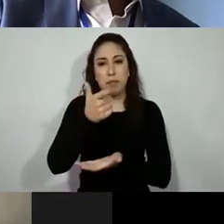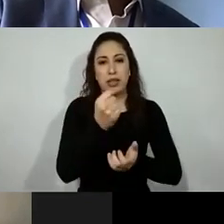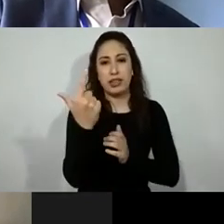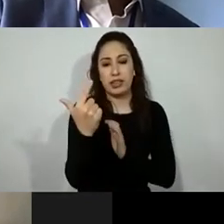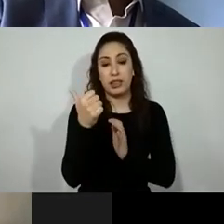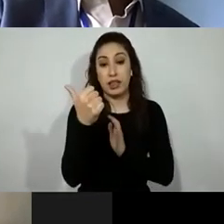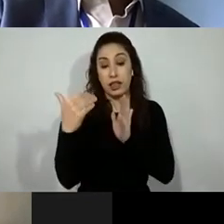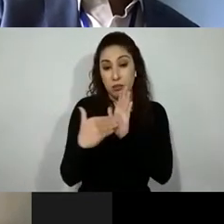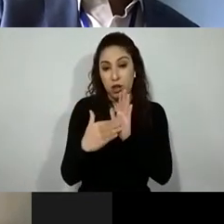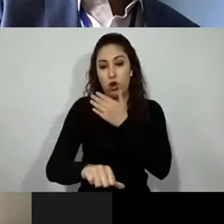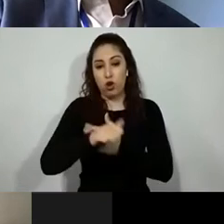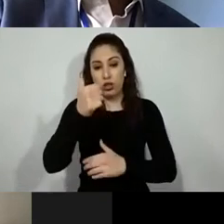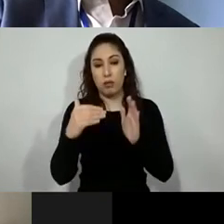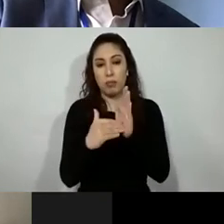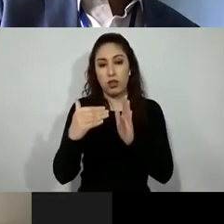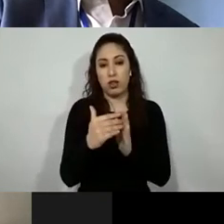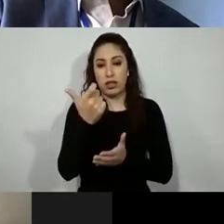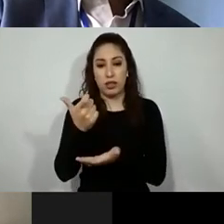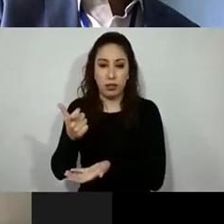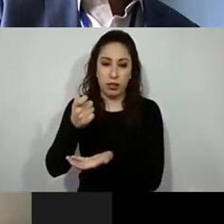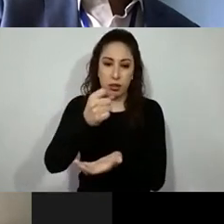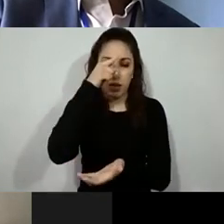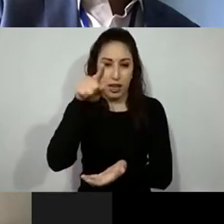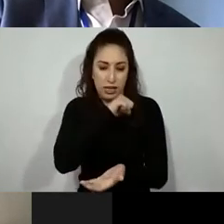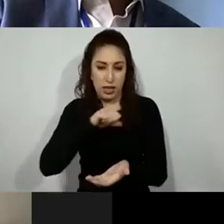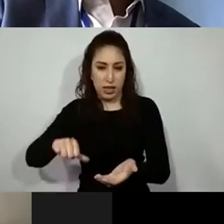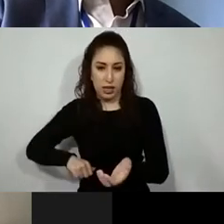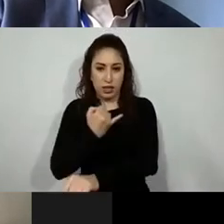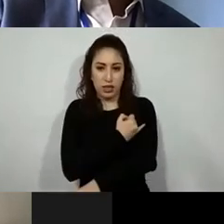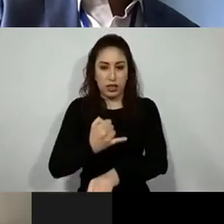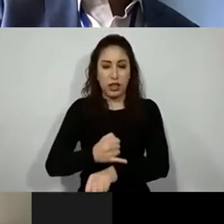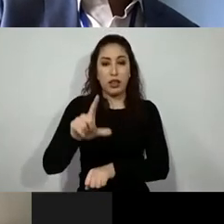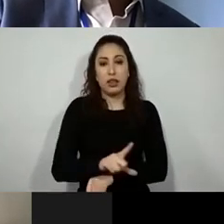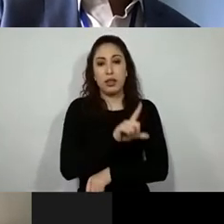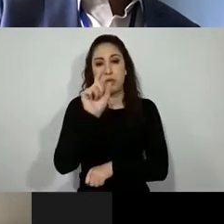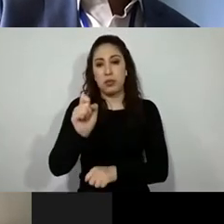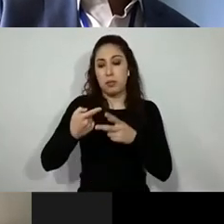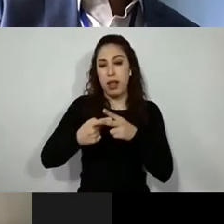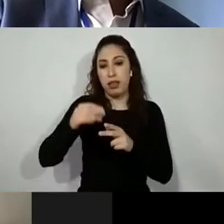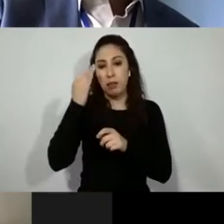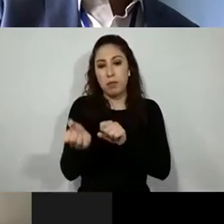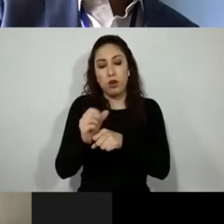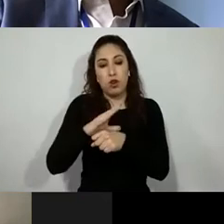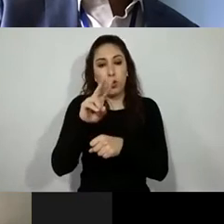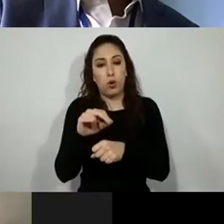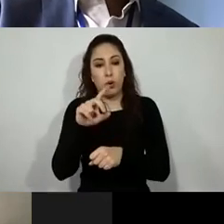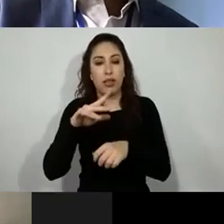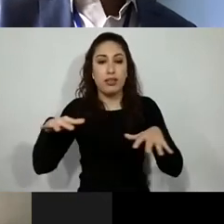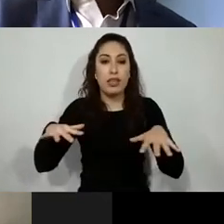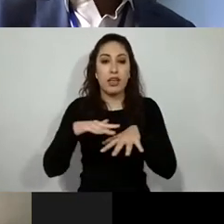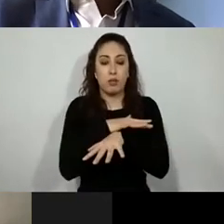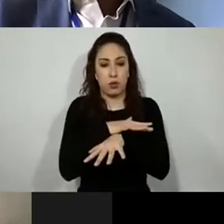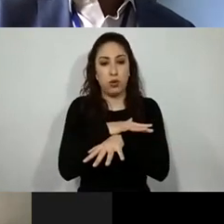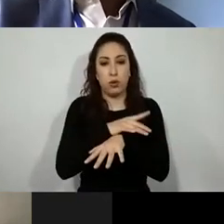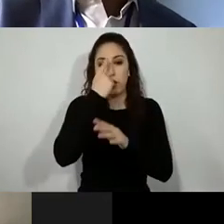6.011 millones de pesos para la alcaldía de Iztapalapa, que por motivos de la pandemia fue modificado para ubicarse en